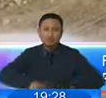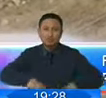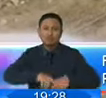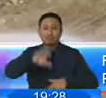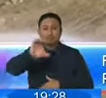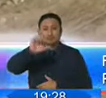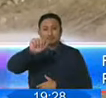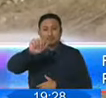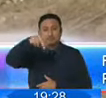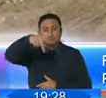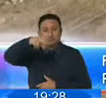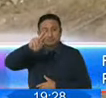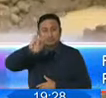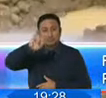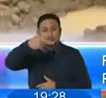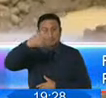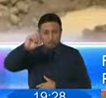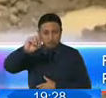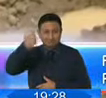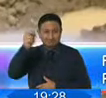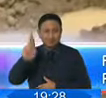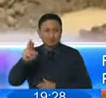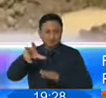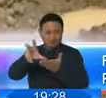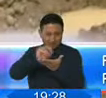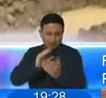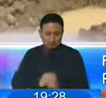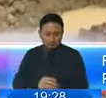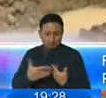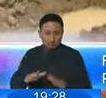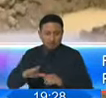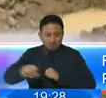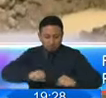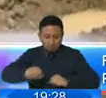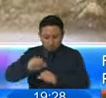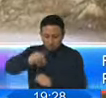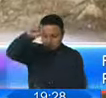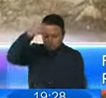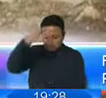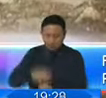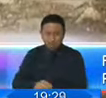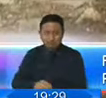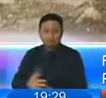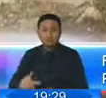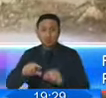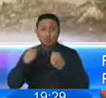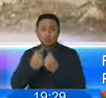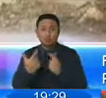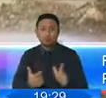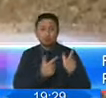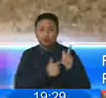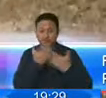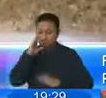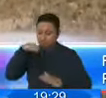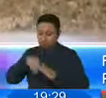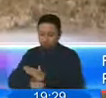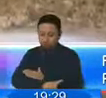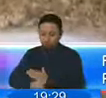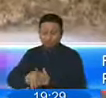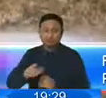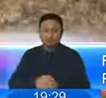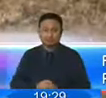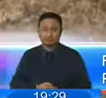Capricho, en el sur de Napo. Una vez descubierta esta actividad, se realizó la incursión por parte de un grupo de miembros de élite de la